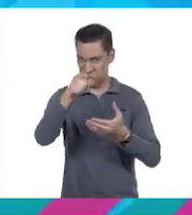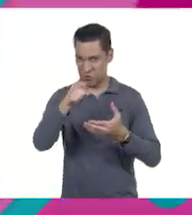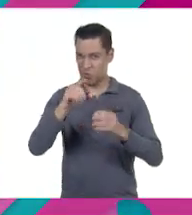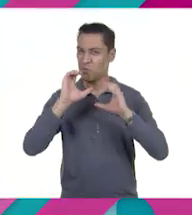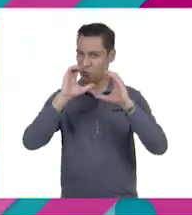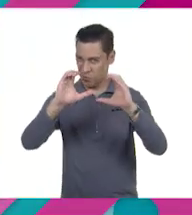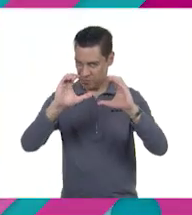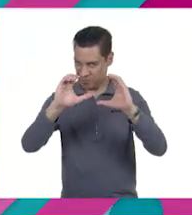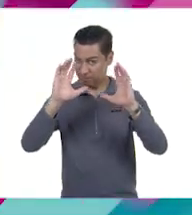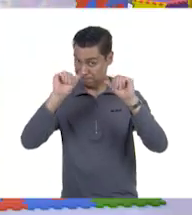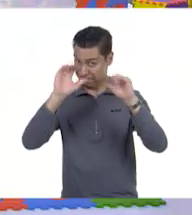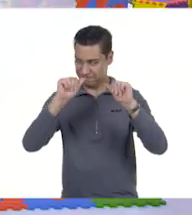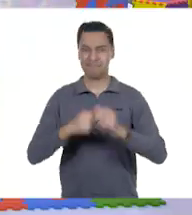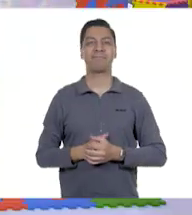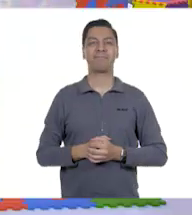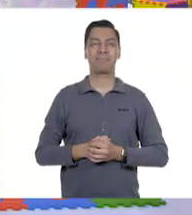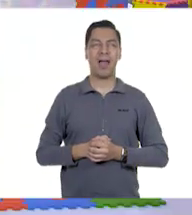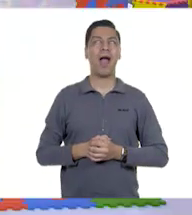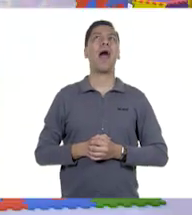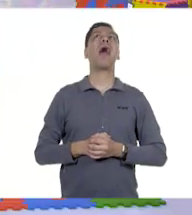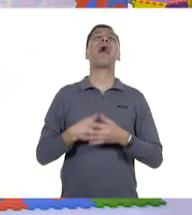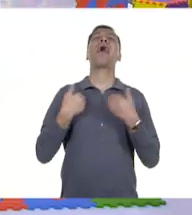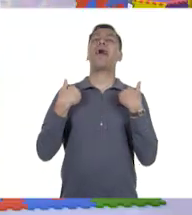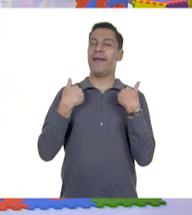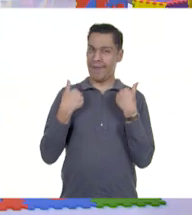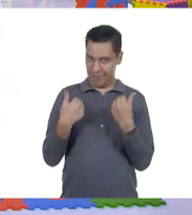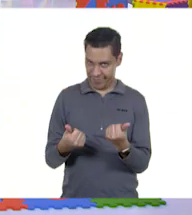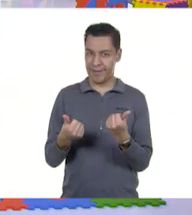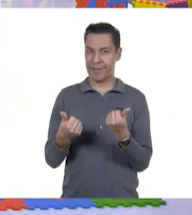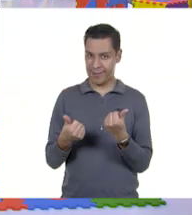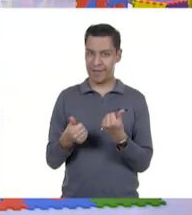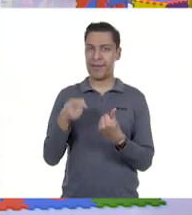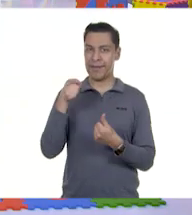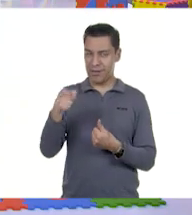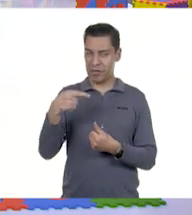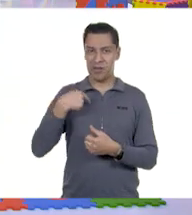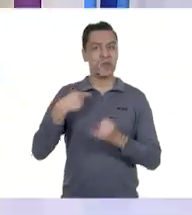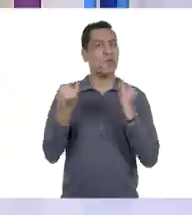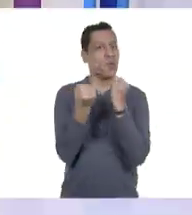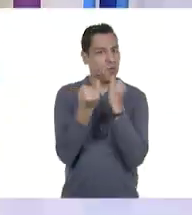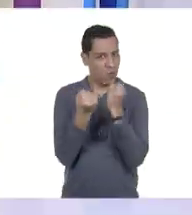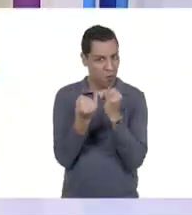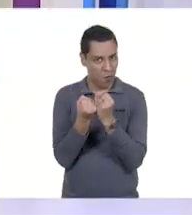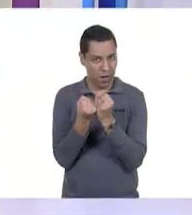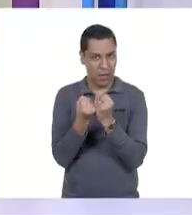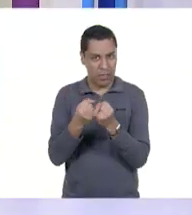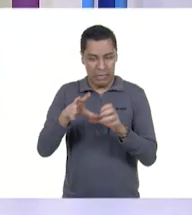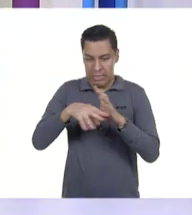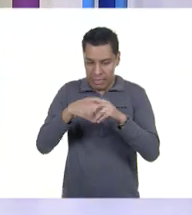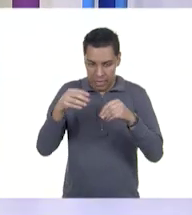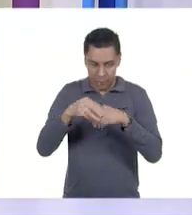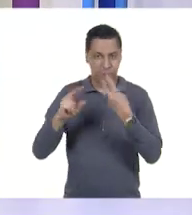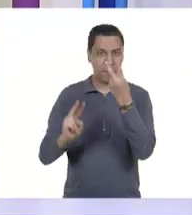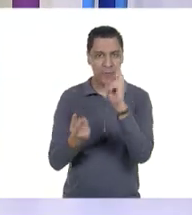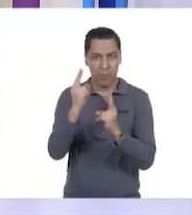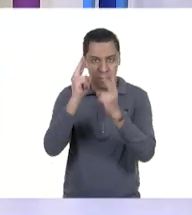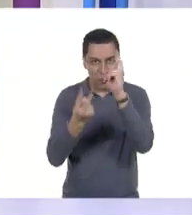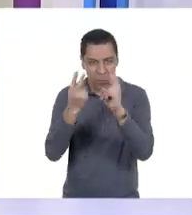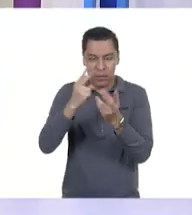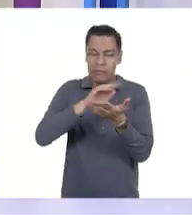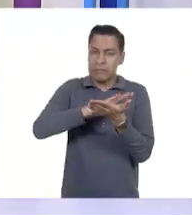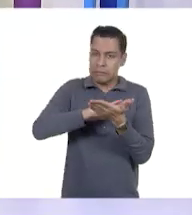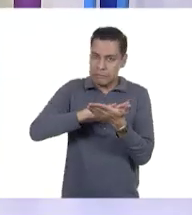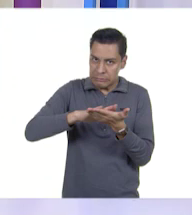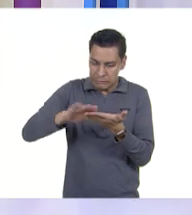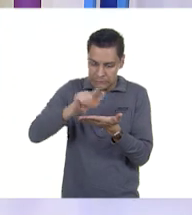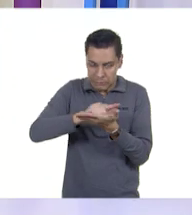Adiós. Ah, muy bien. Ahí está la técnica adecuada para poder desinfectar, lavar muy bien